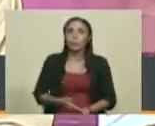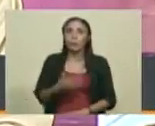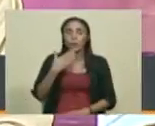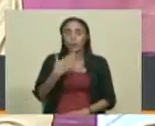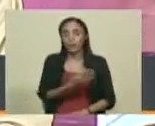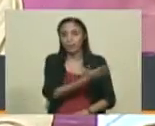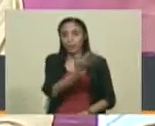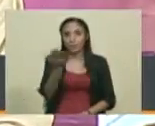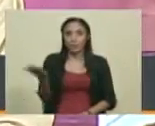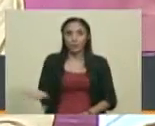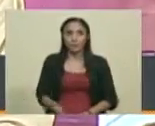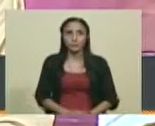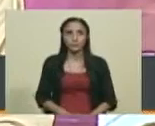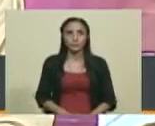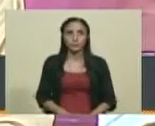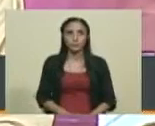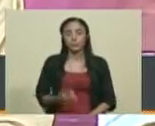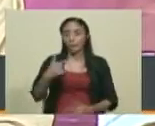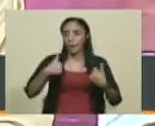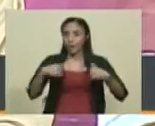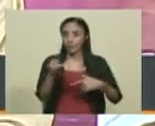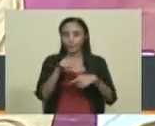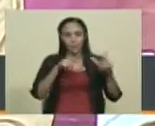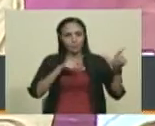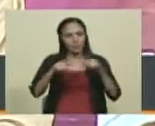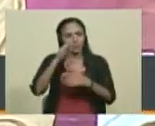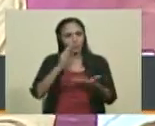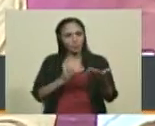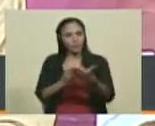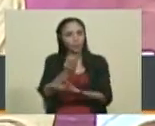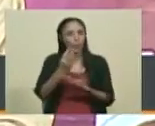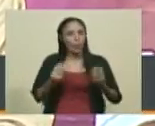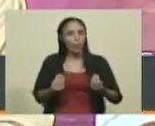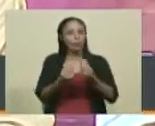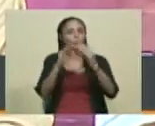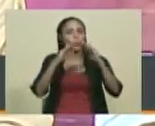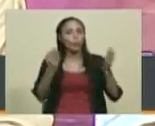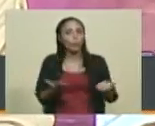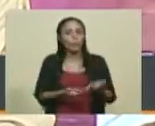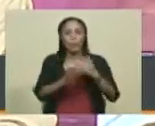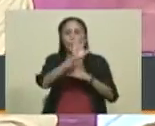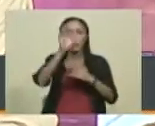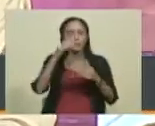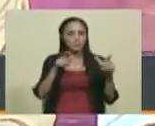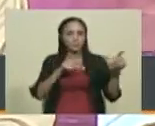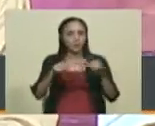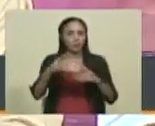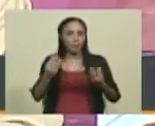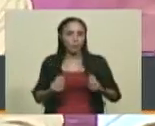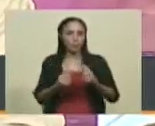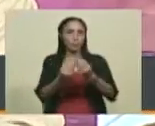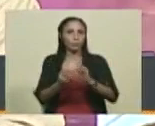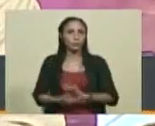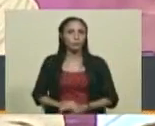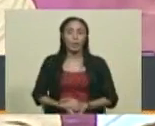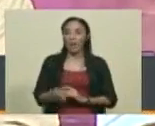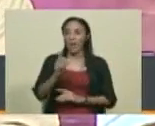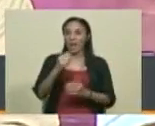mundo, le digo. Y Venezuela está lista para seguir avanzando con el mundo pluripolar, con el mundo no